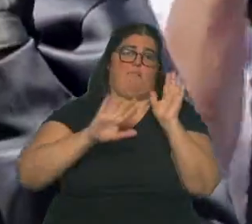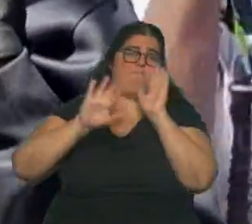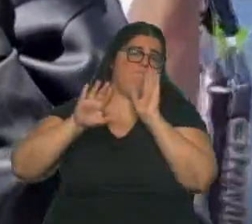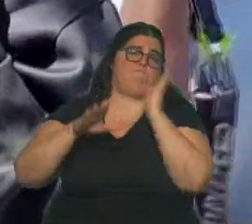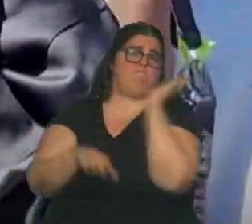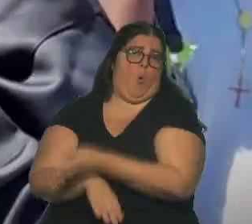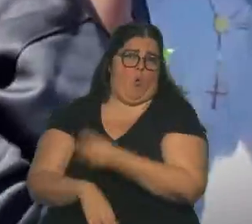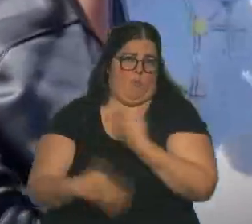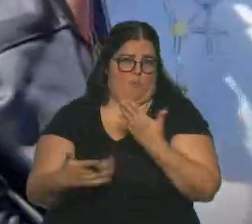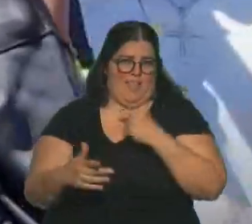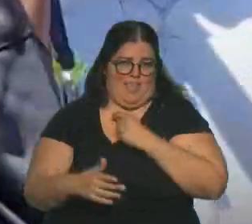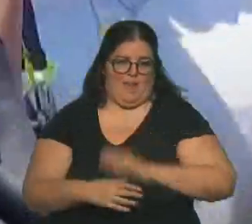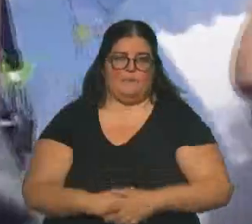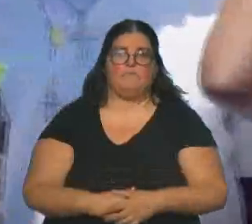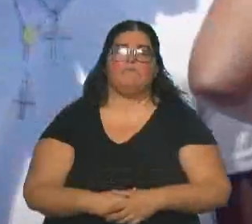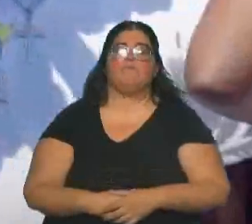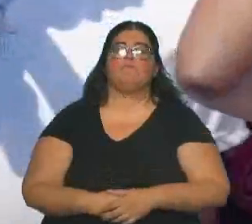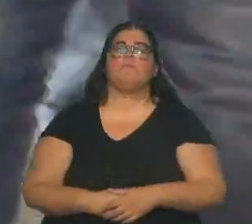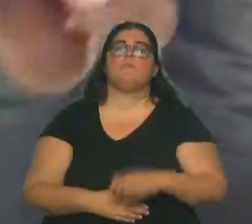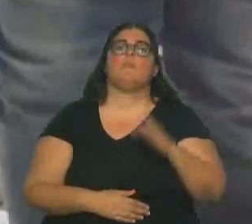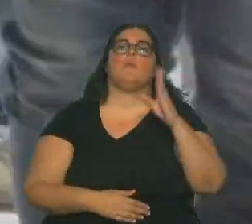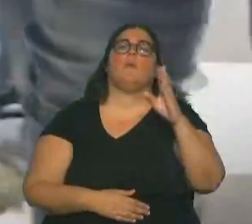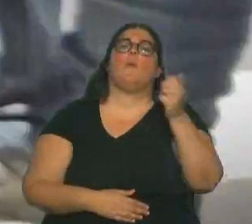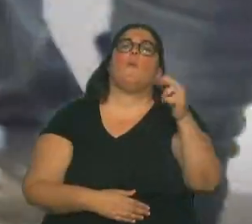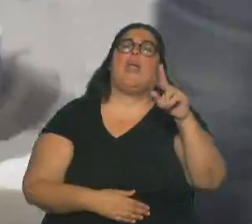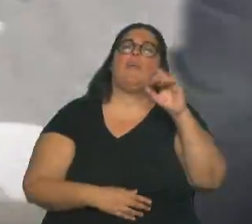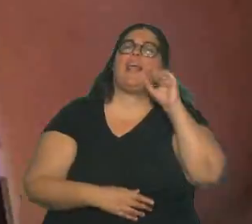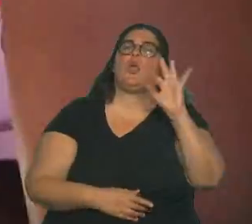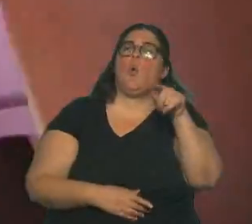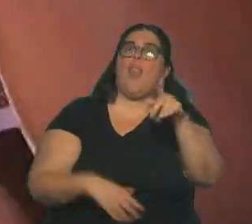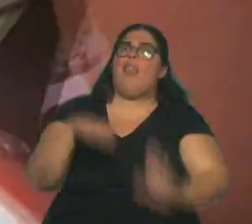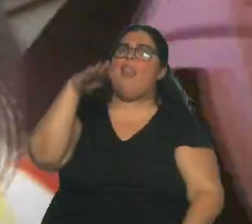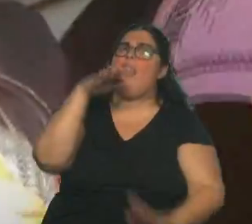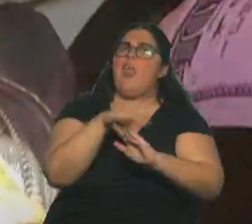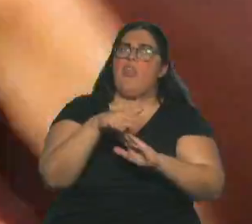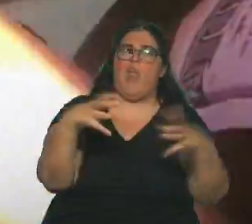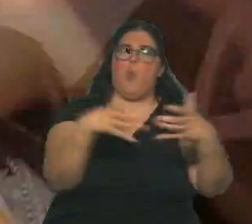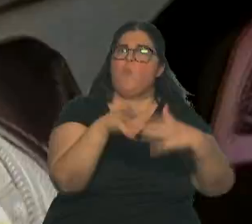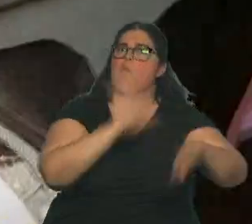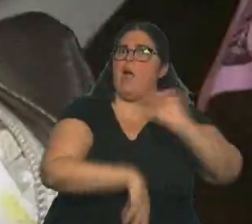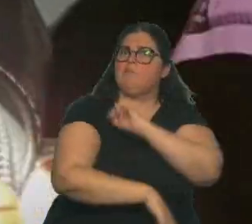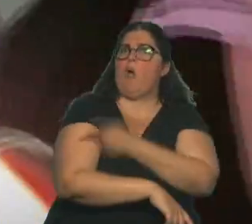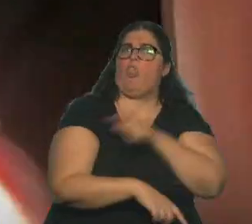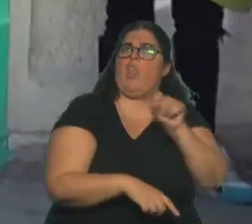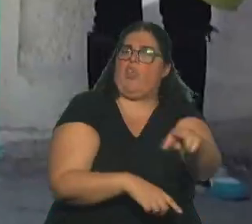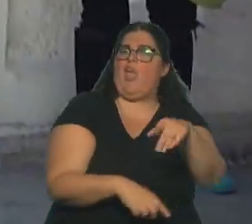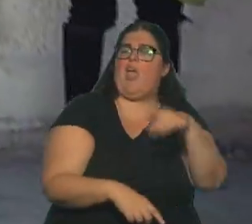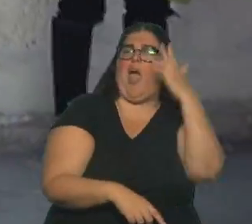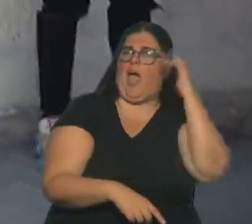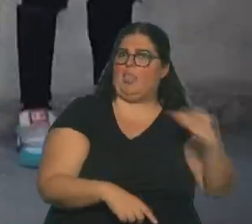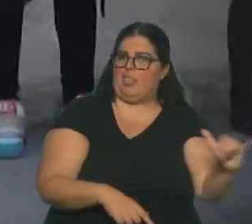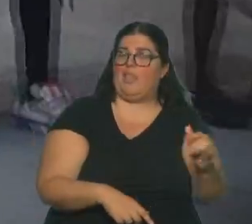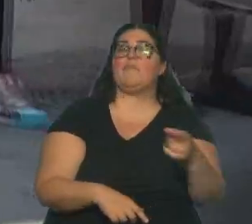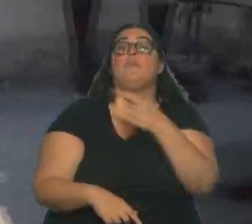Jimmy Serissier, conocido como Barbecue, lidera uno de los grupos con mayor poder de fuego en Haití y desde que asumió Henry